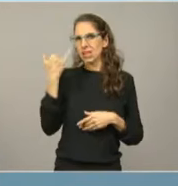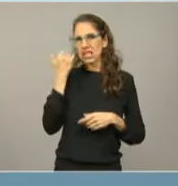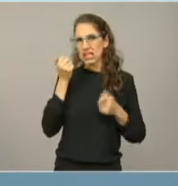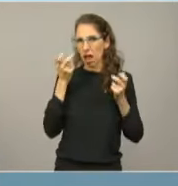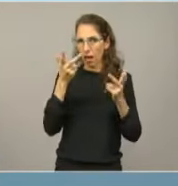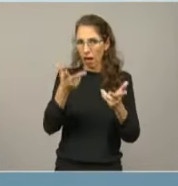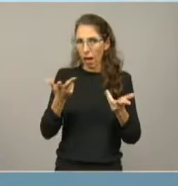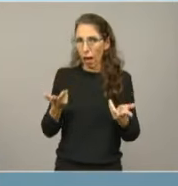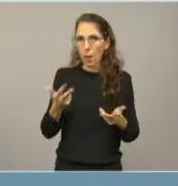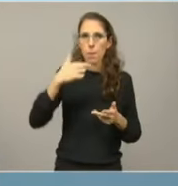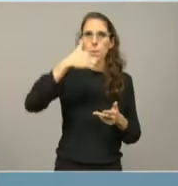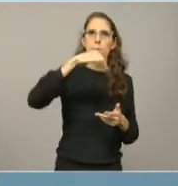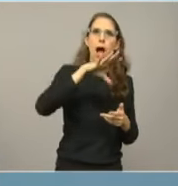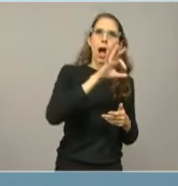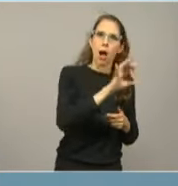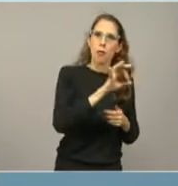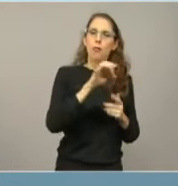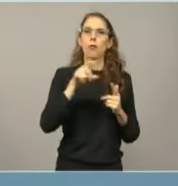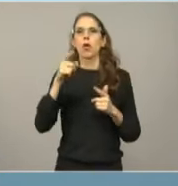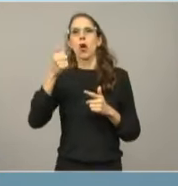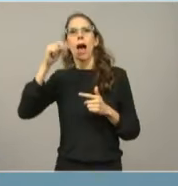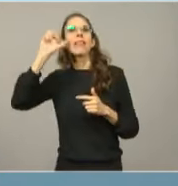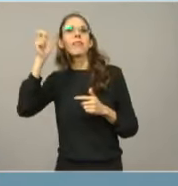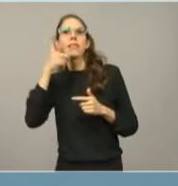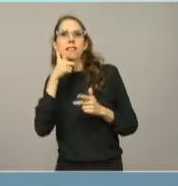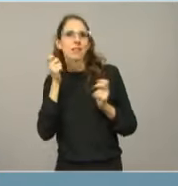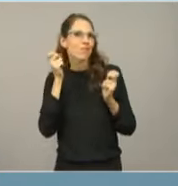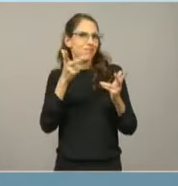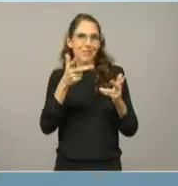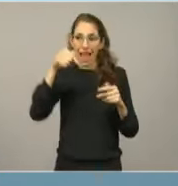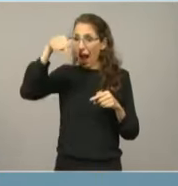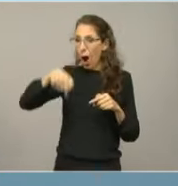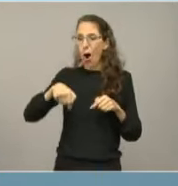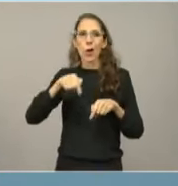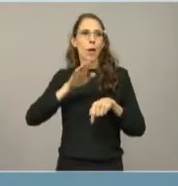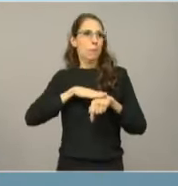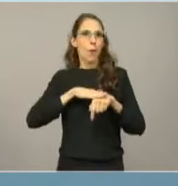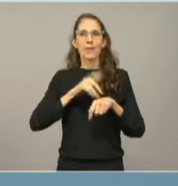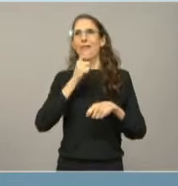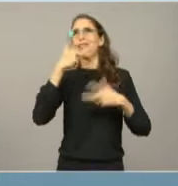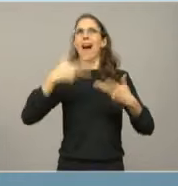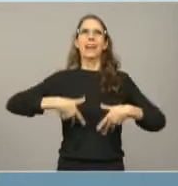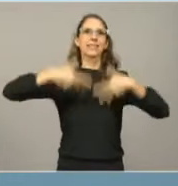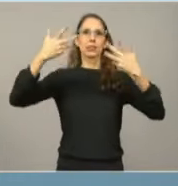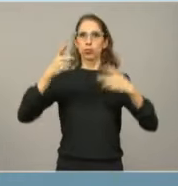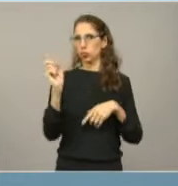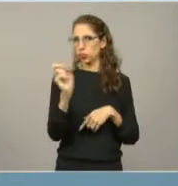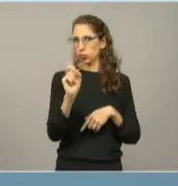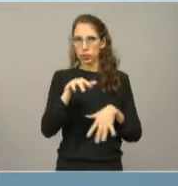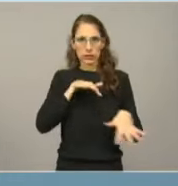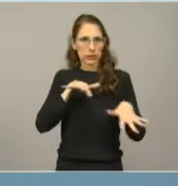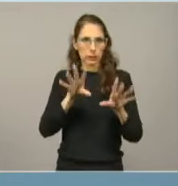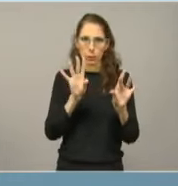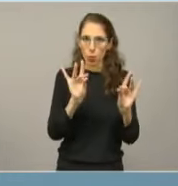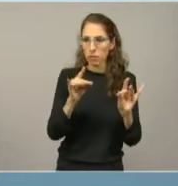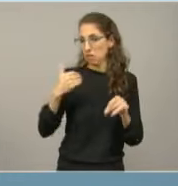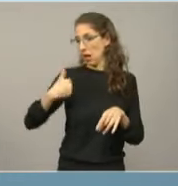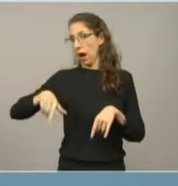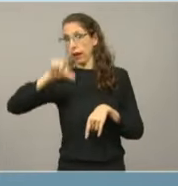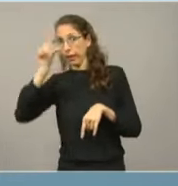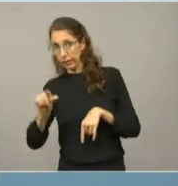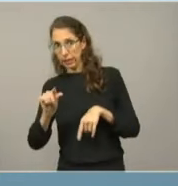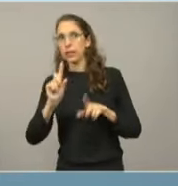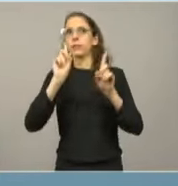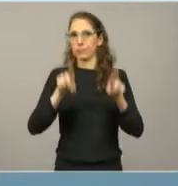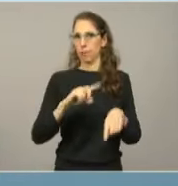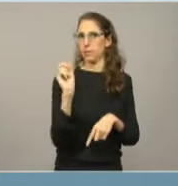también Pablo lo decía Andrés estamos en momentos muy muy complicados obviamente para la Argentina y también para la provincia de